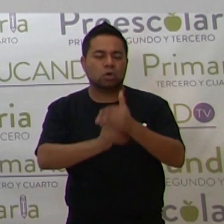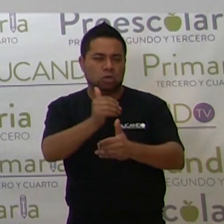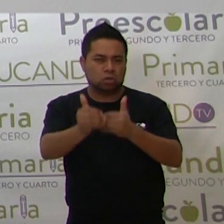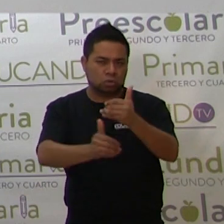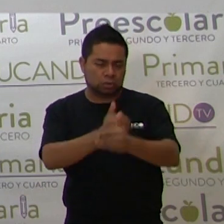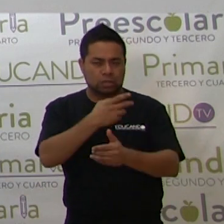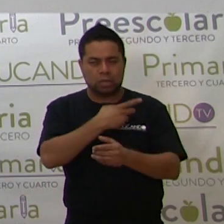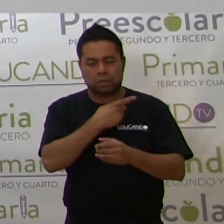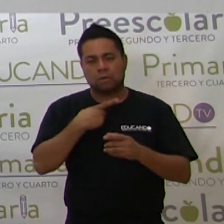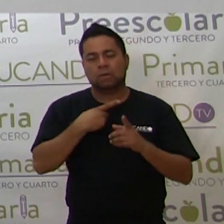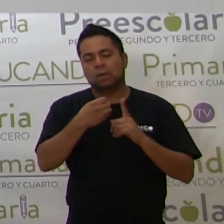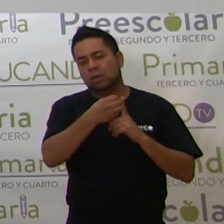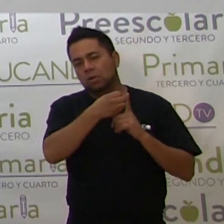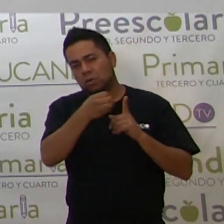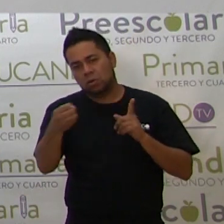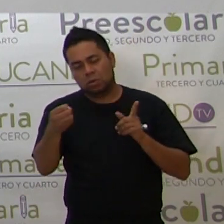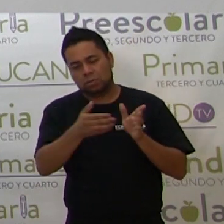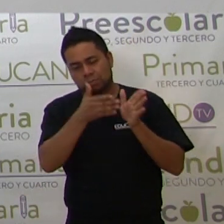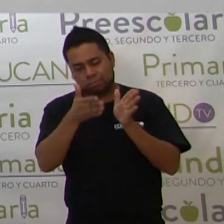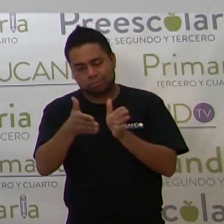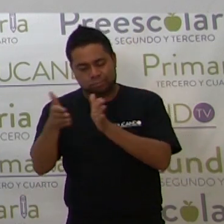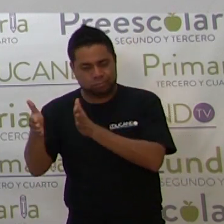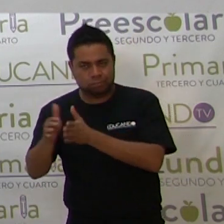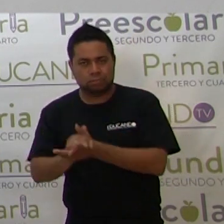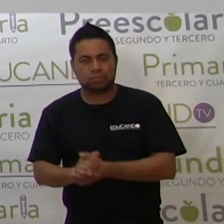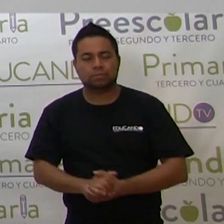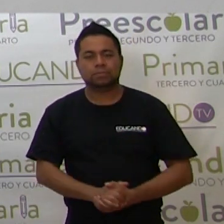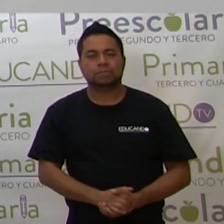el orden, ¿bien?